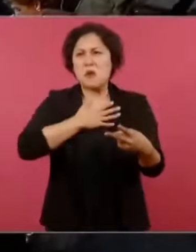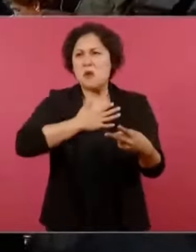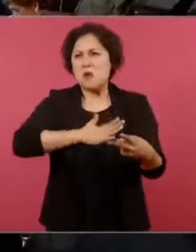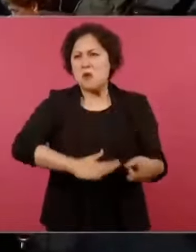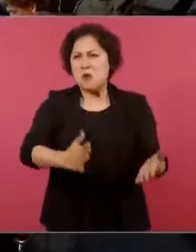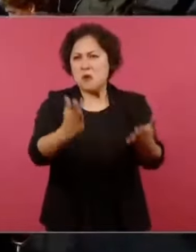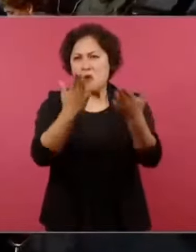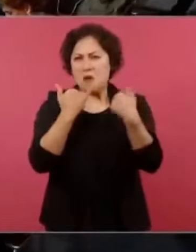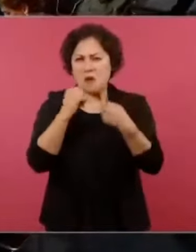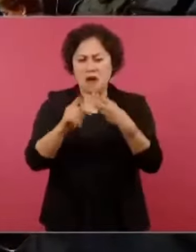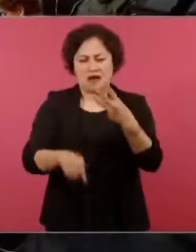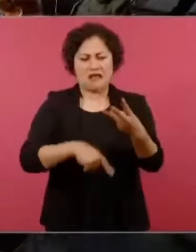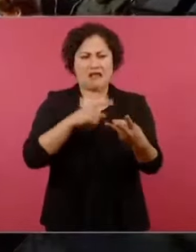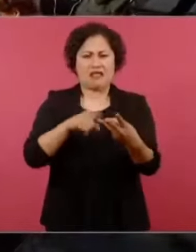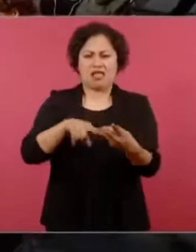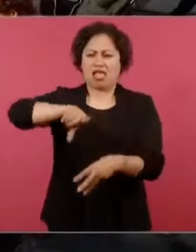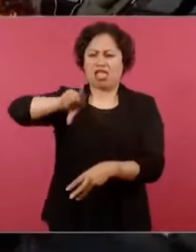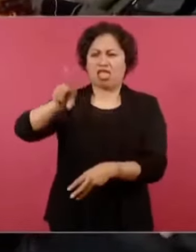pueblo,